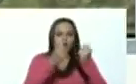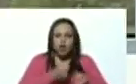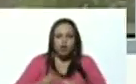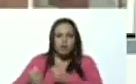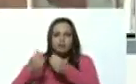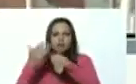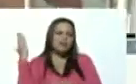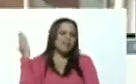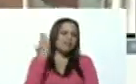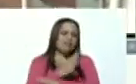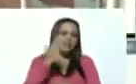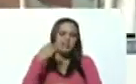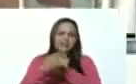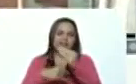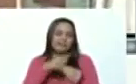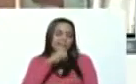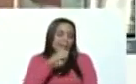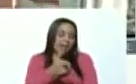sanciones.